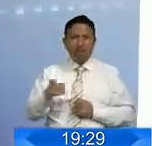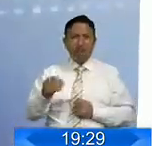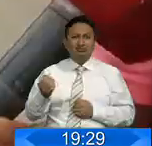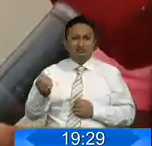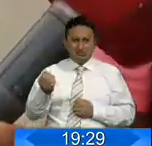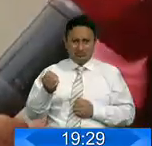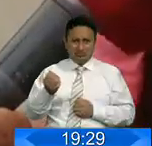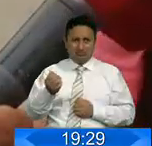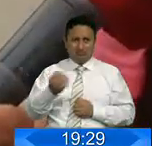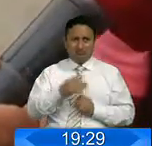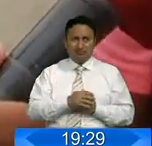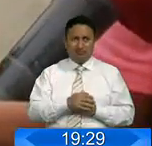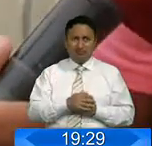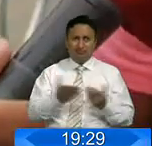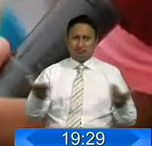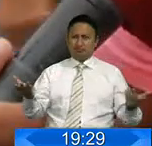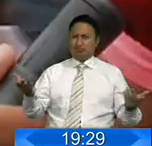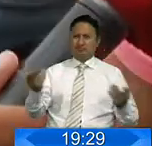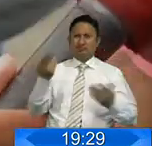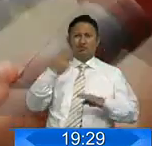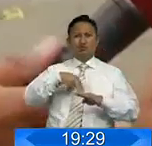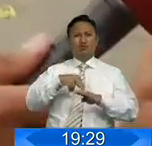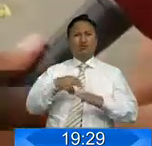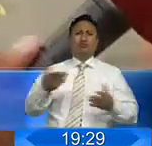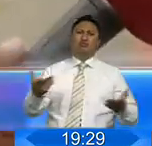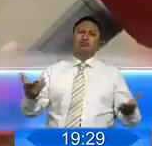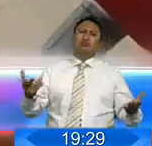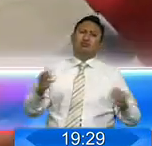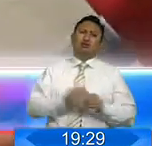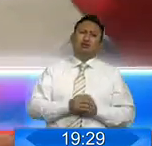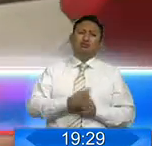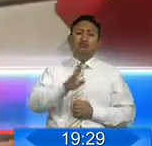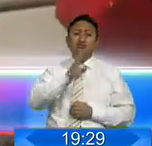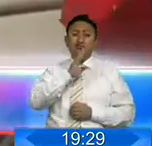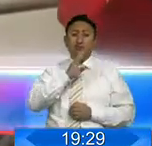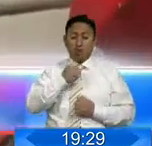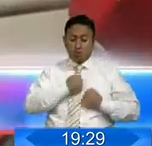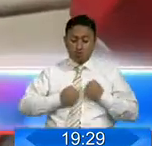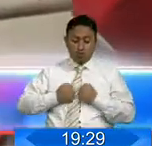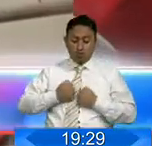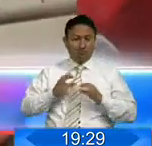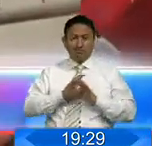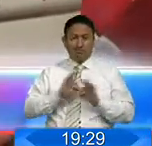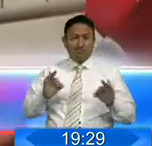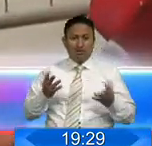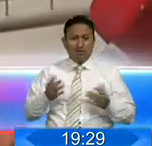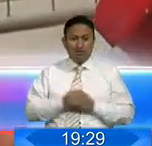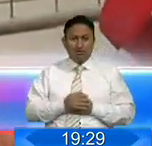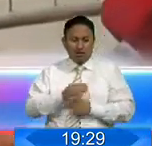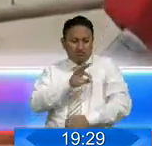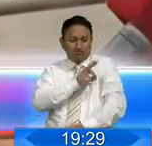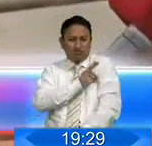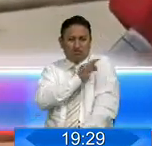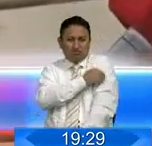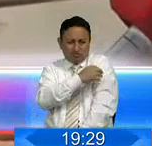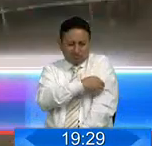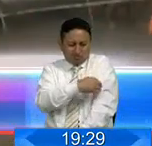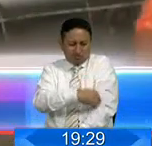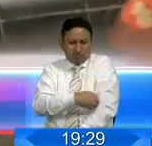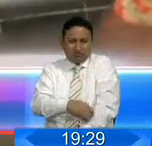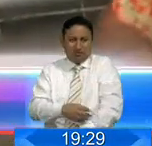comunicado que la normalidad como no les da un agua para que se van y quiero en esta historia que me sale en el